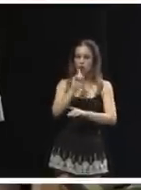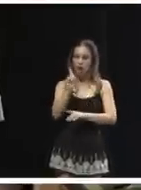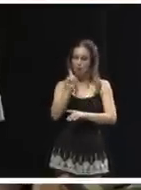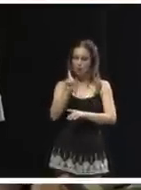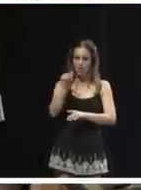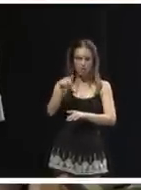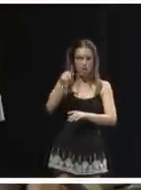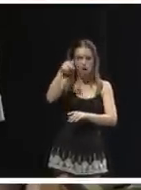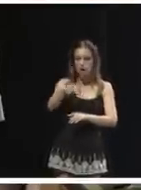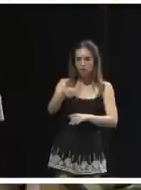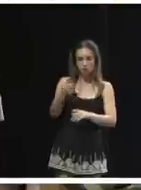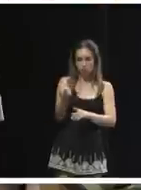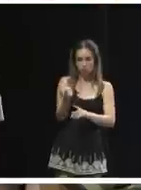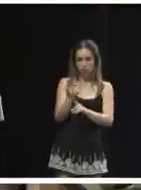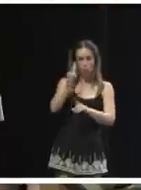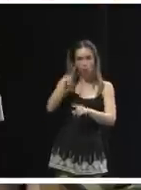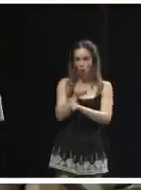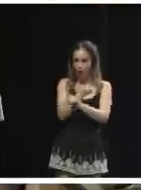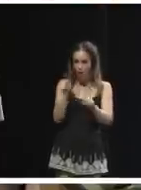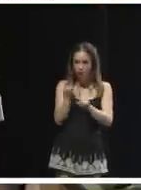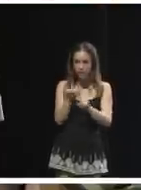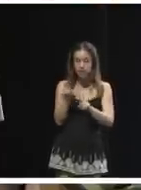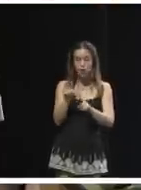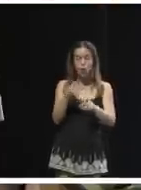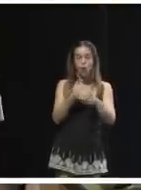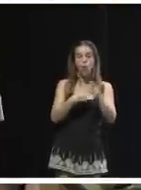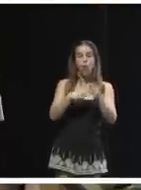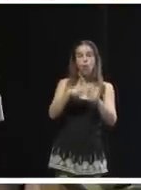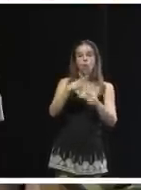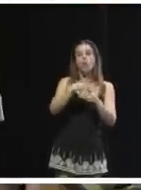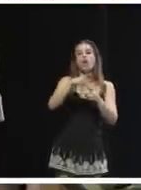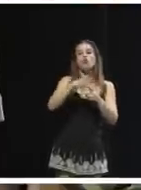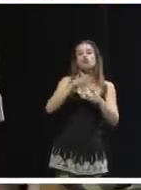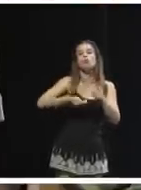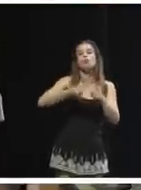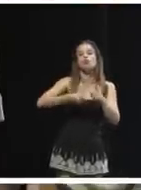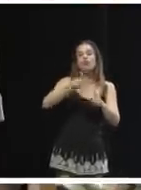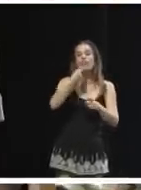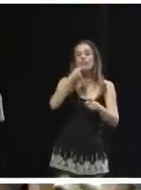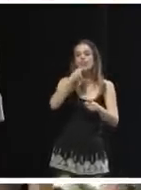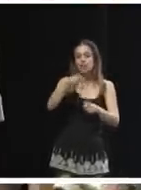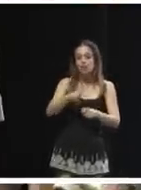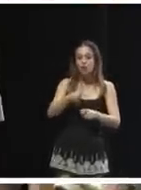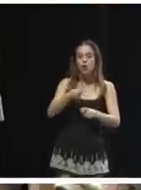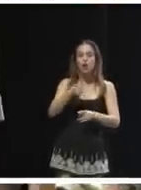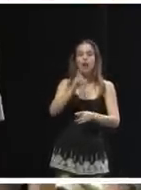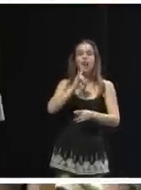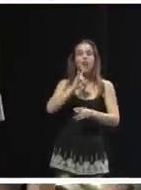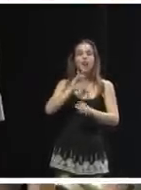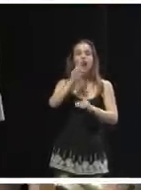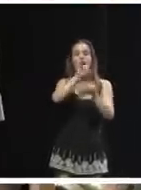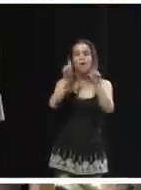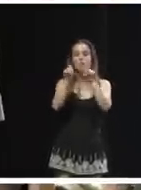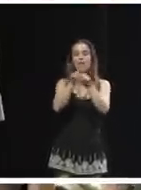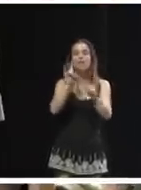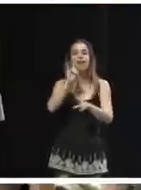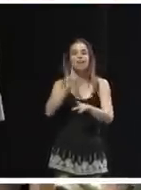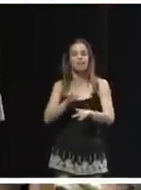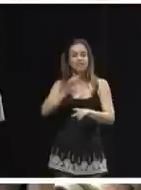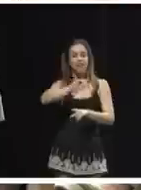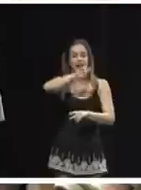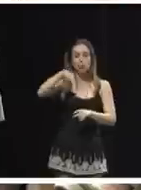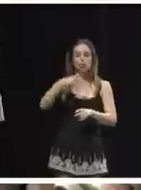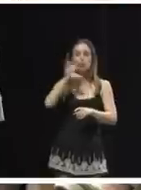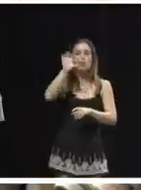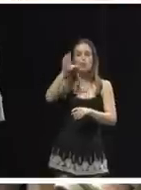esto. Os voy a dar un dato. Las eléctricas en nuestro país